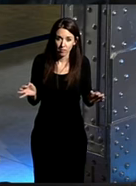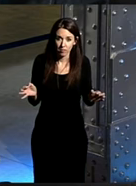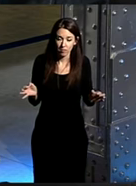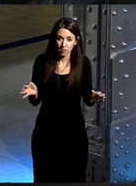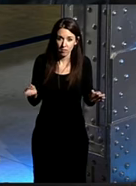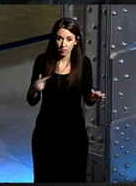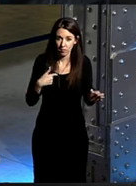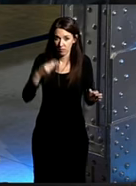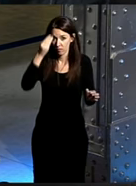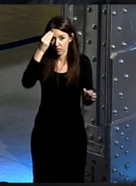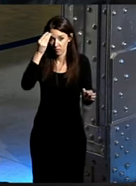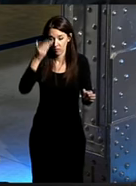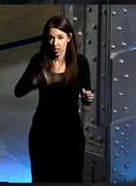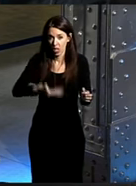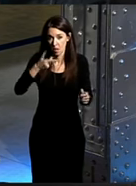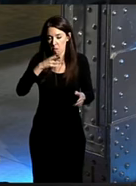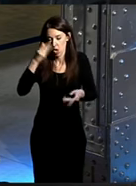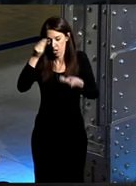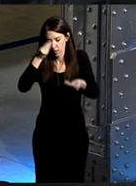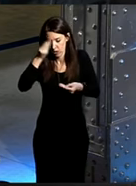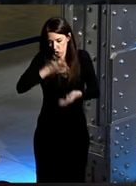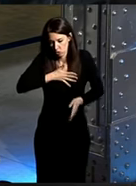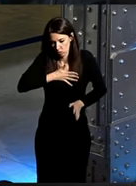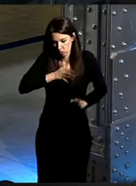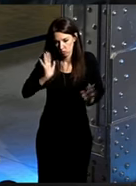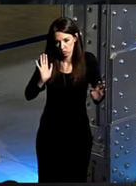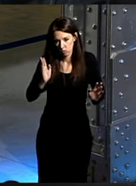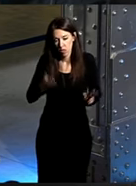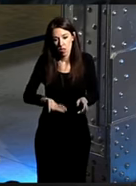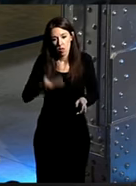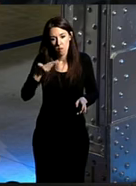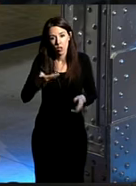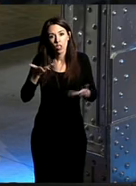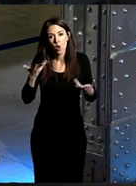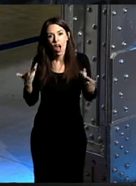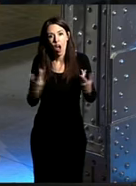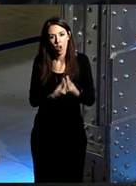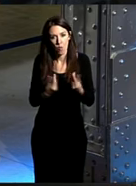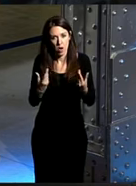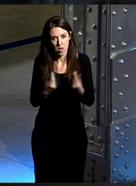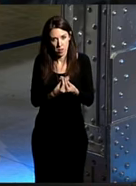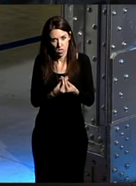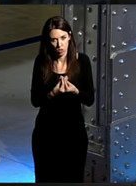yo creo que la clave, por lo menos mi reflexión, es, la clave es el acompañamiento